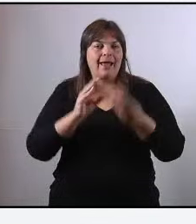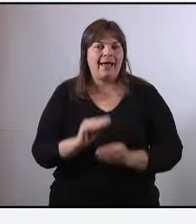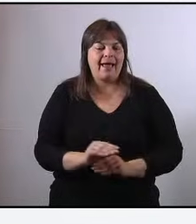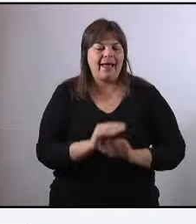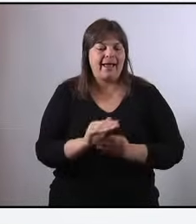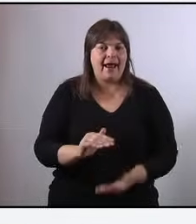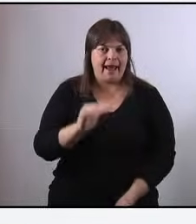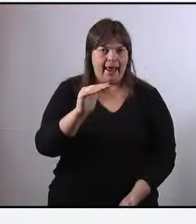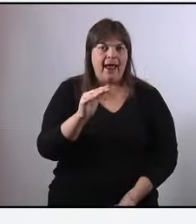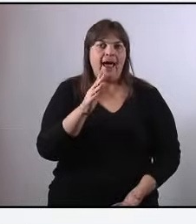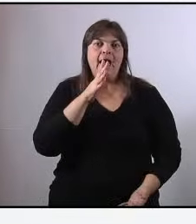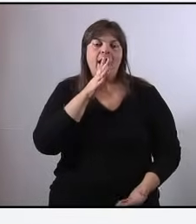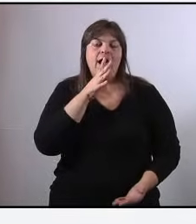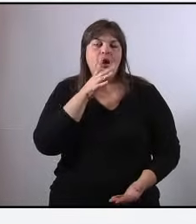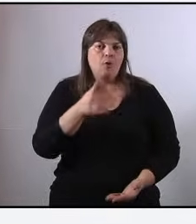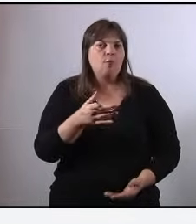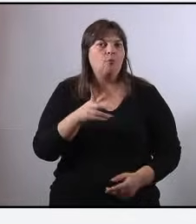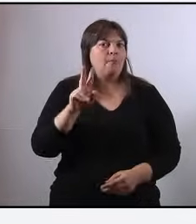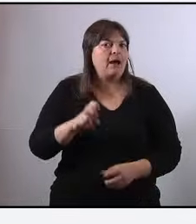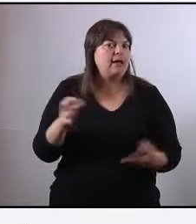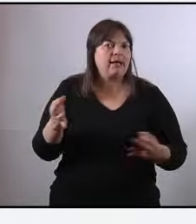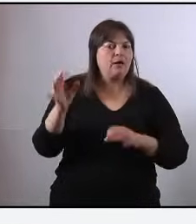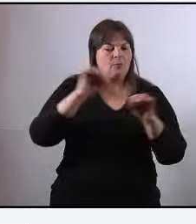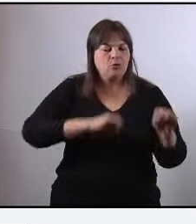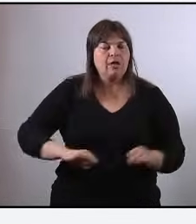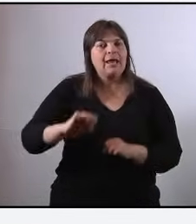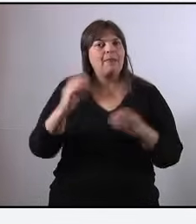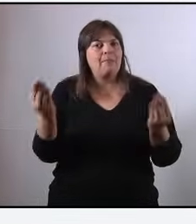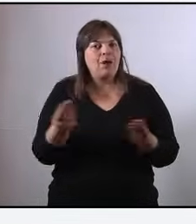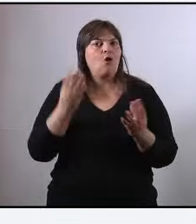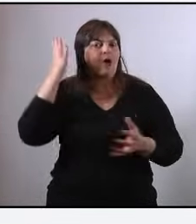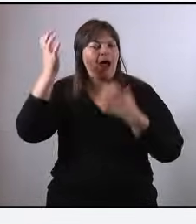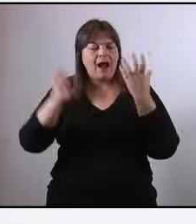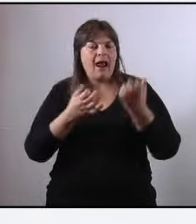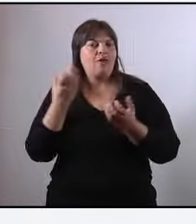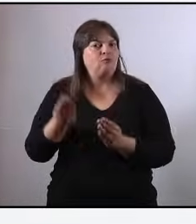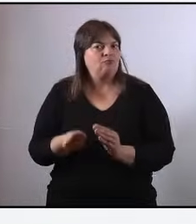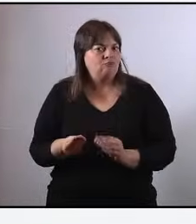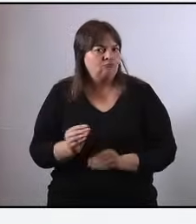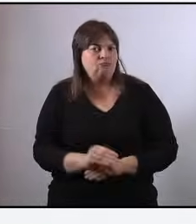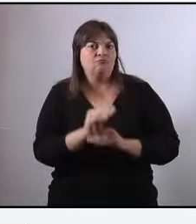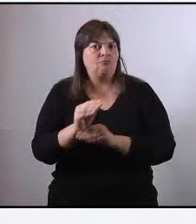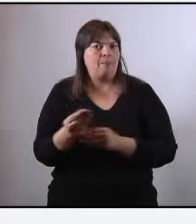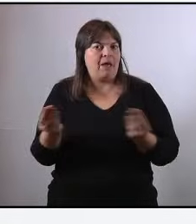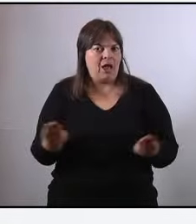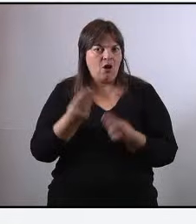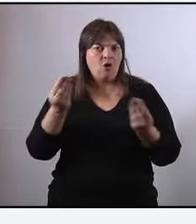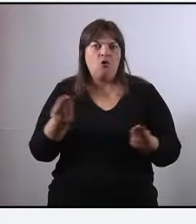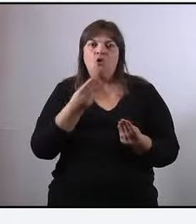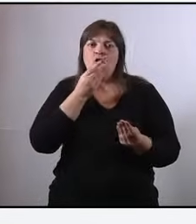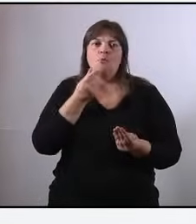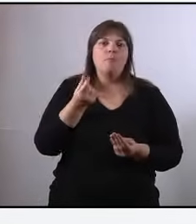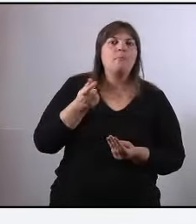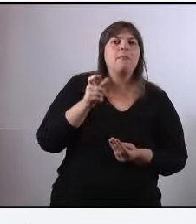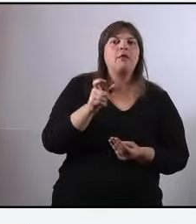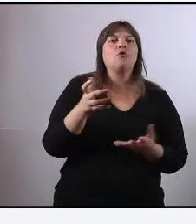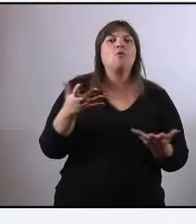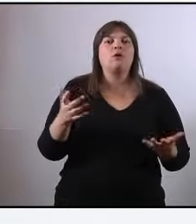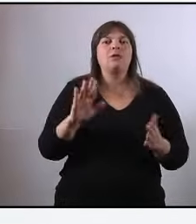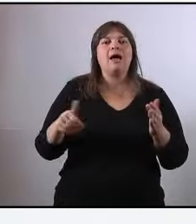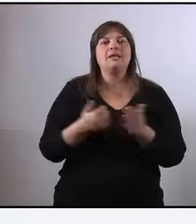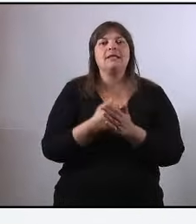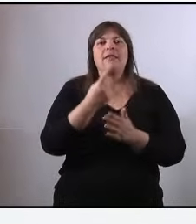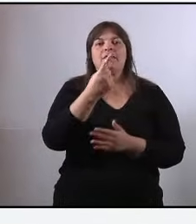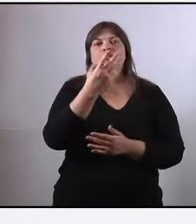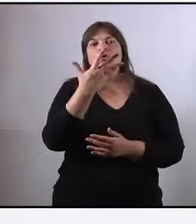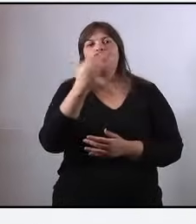sirven para proteger y para mejorar la raza ganadera. Las cuantías para este supuesto van a ser de hasta